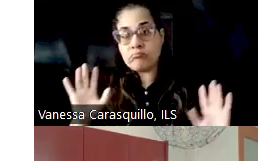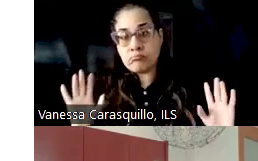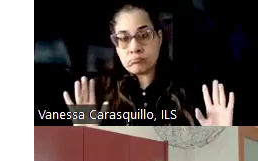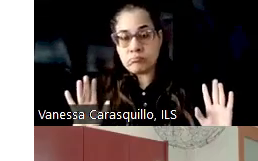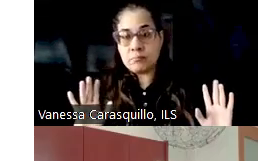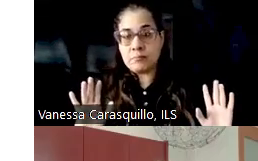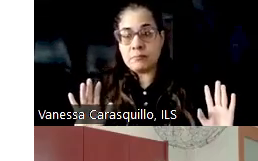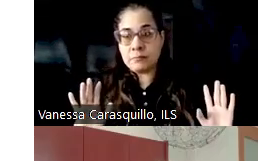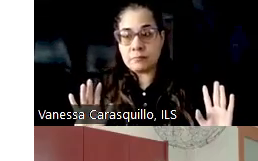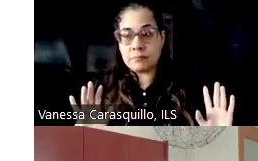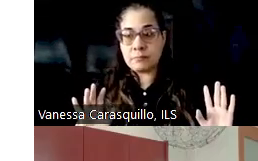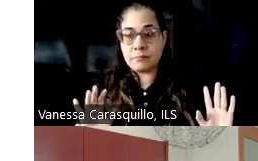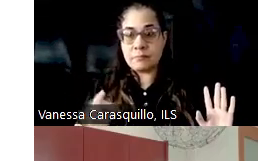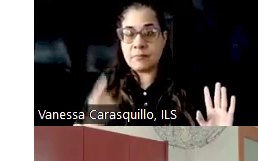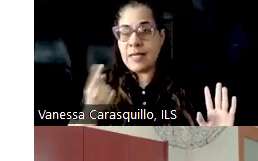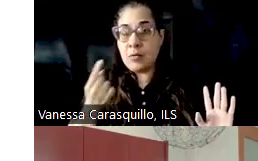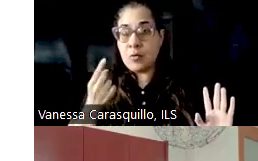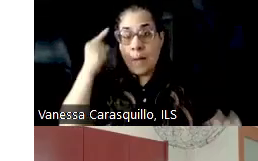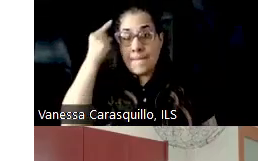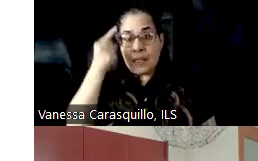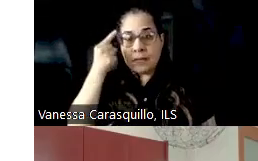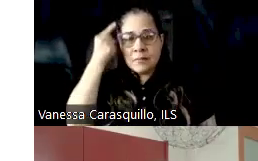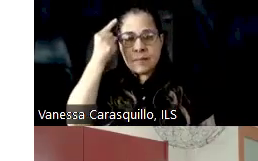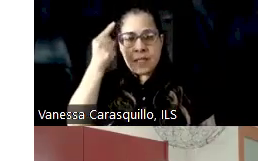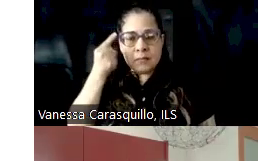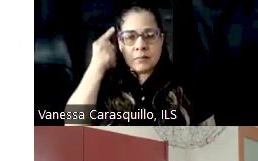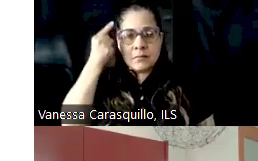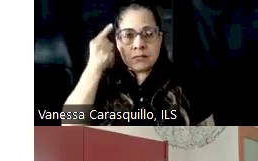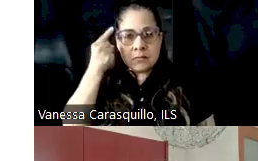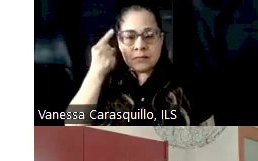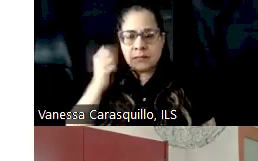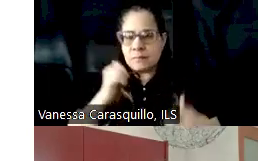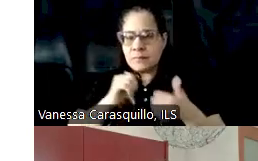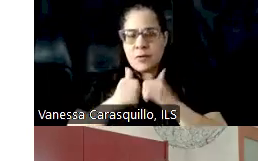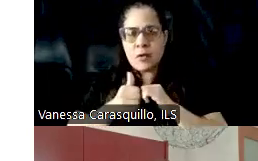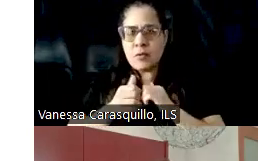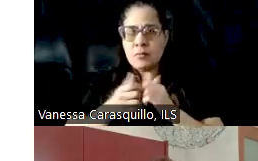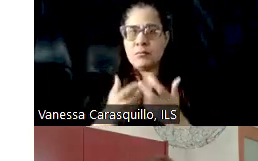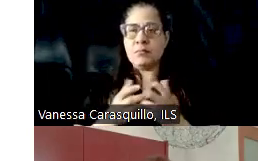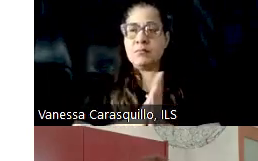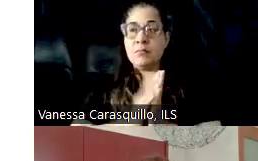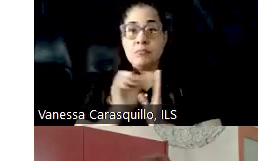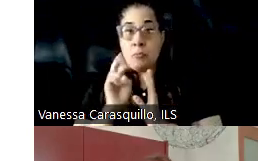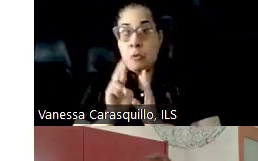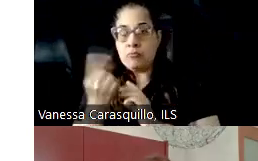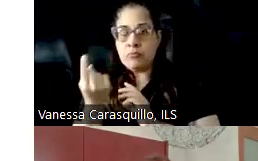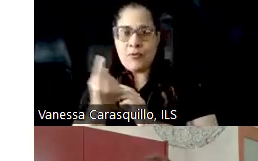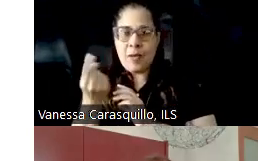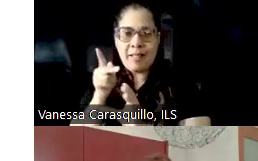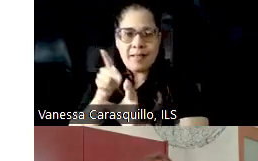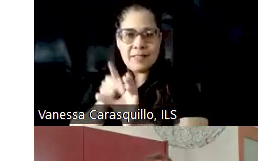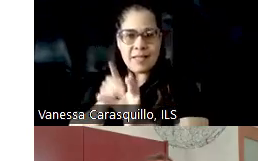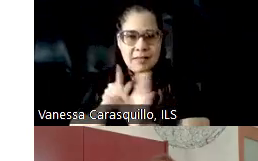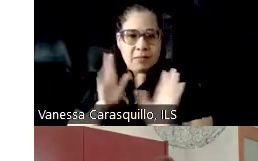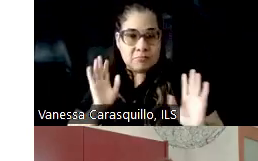algo del pensamiento, como puede ser algo pues puramente psiquiátrico. Por dar